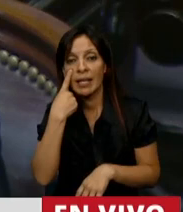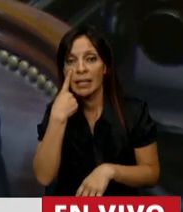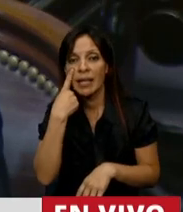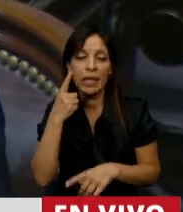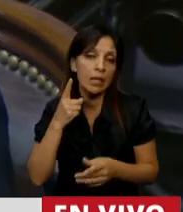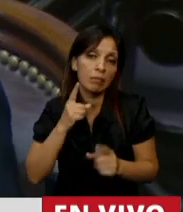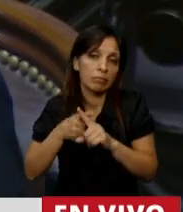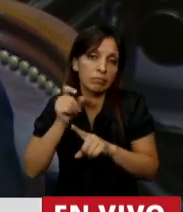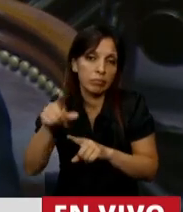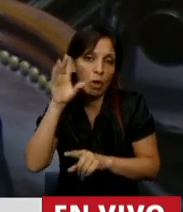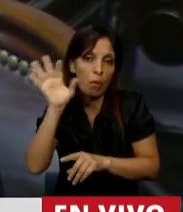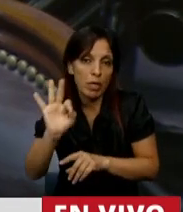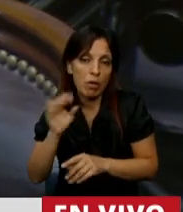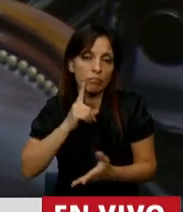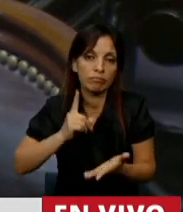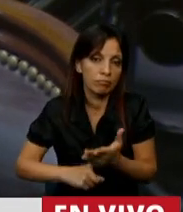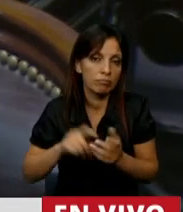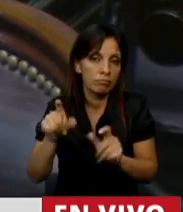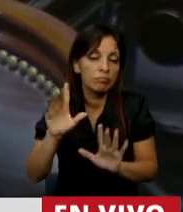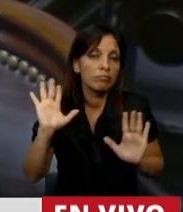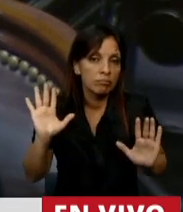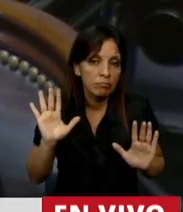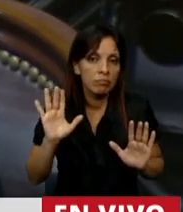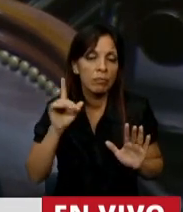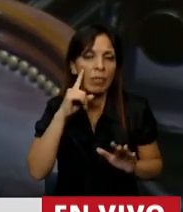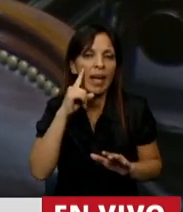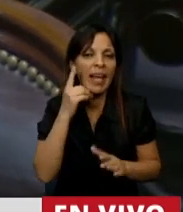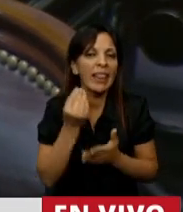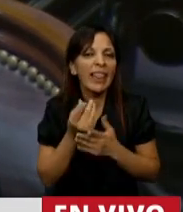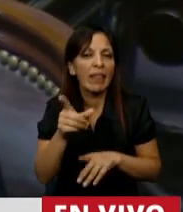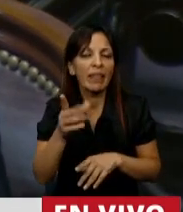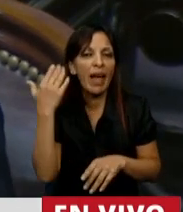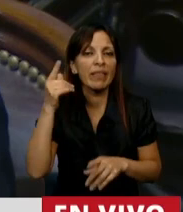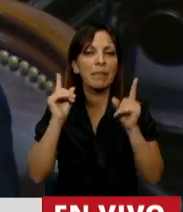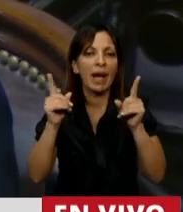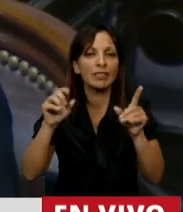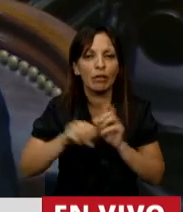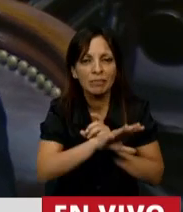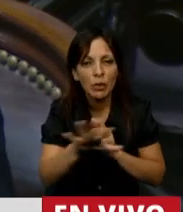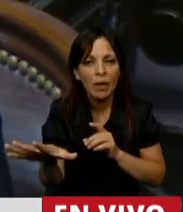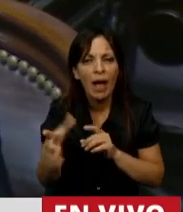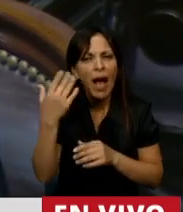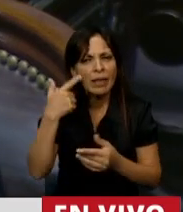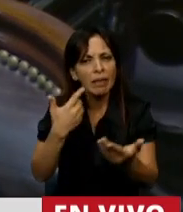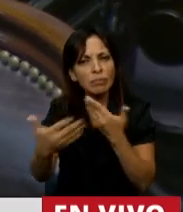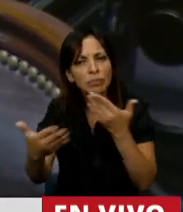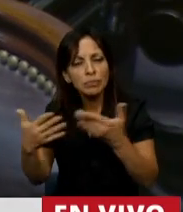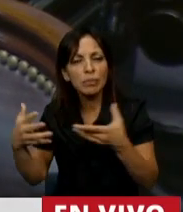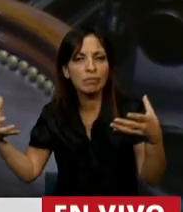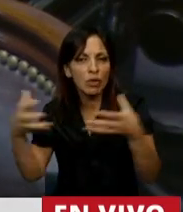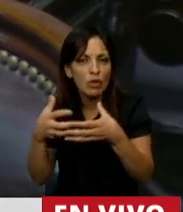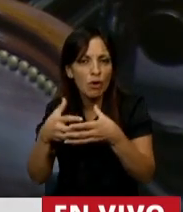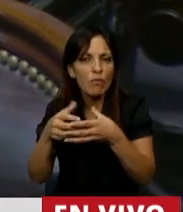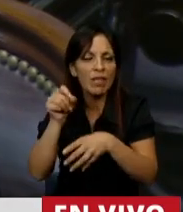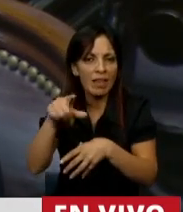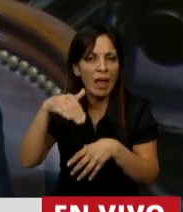convicciones, un intendente que había sido maestro rural, que había convivido con las comunidades mapuche y